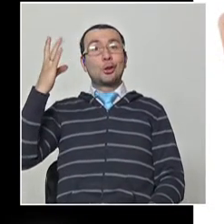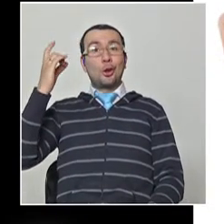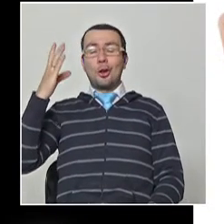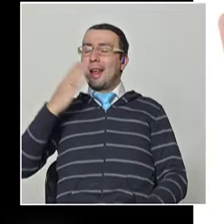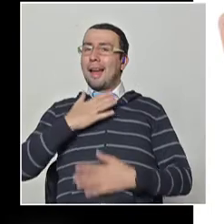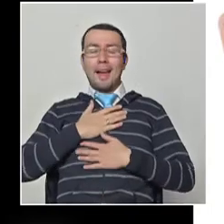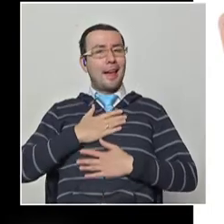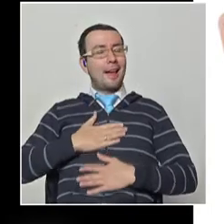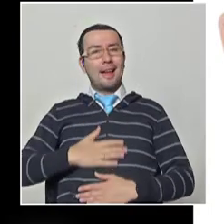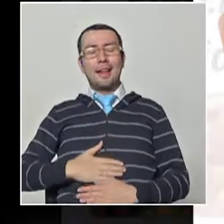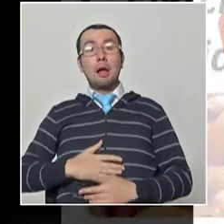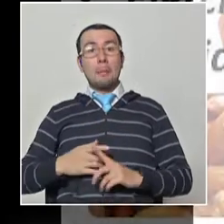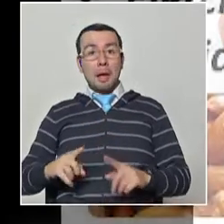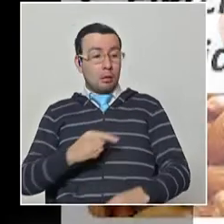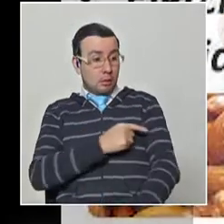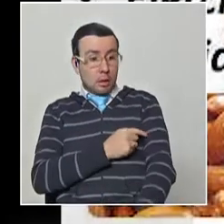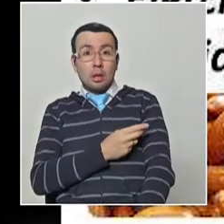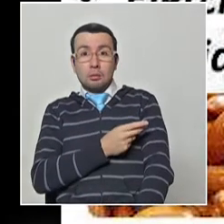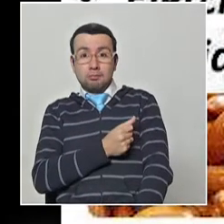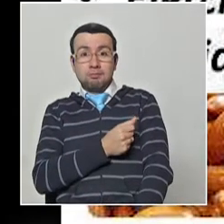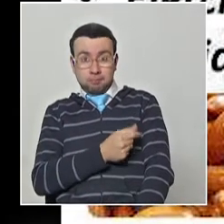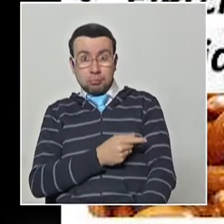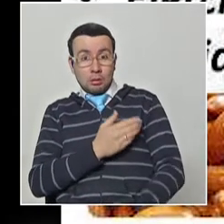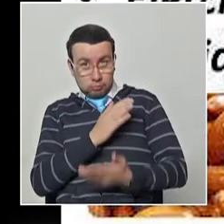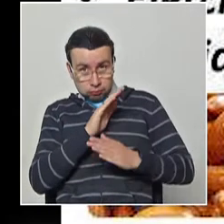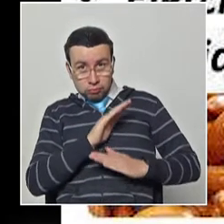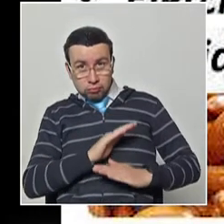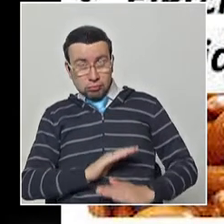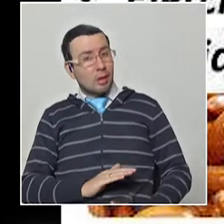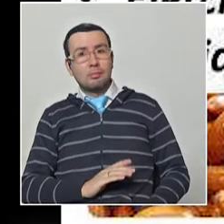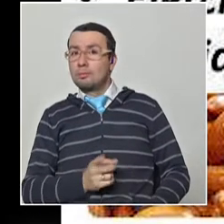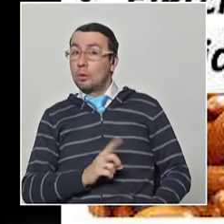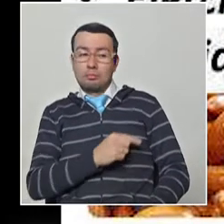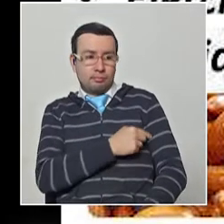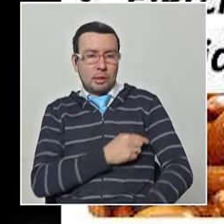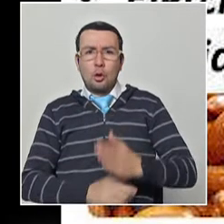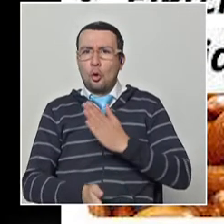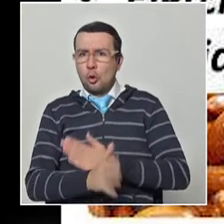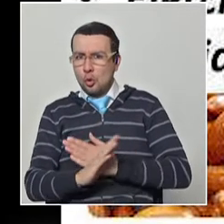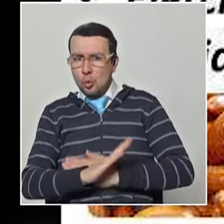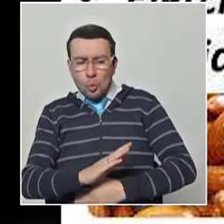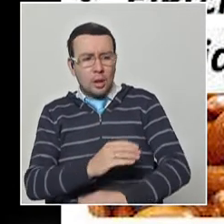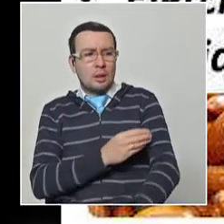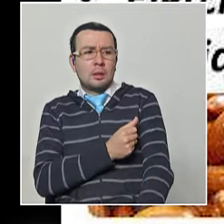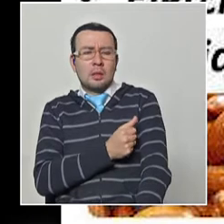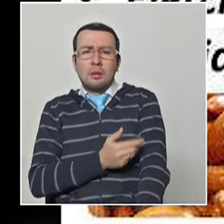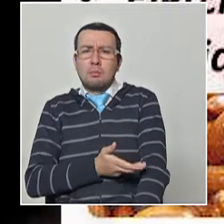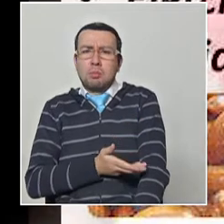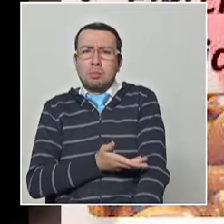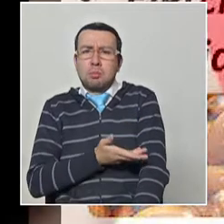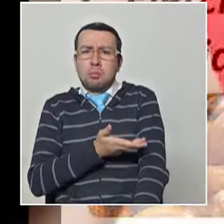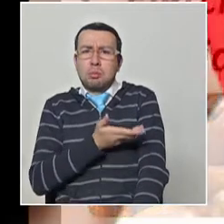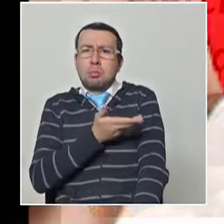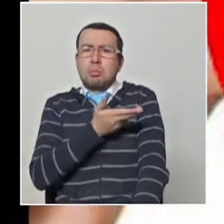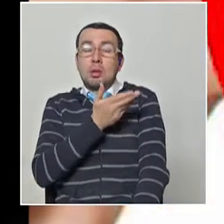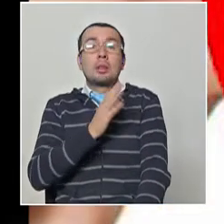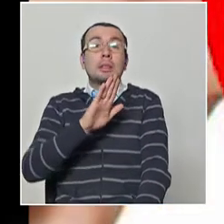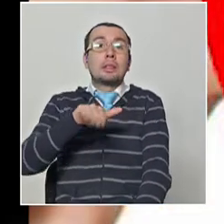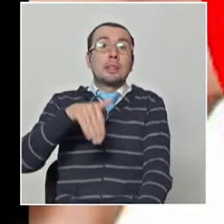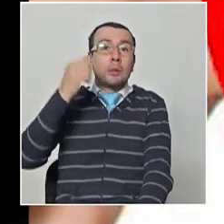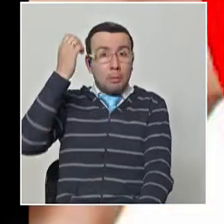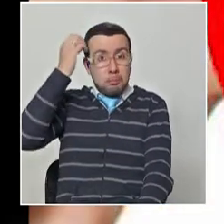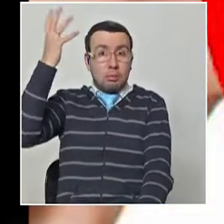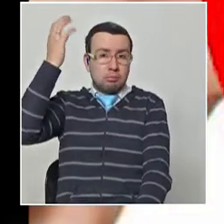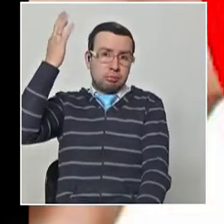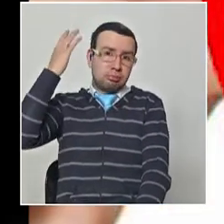pero me quito la presión alta no la presión sigue alta y después me da un derrame cerebral